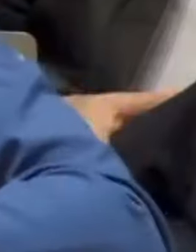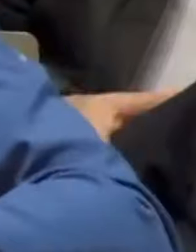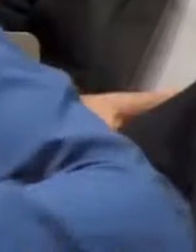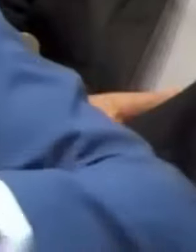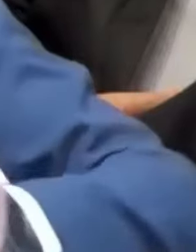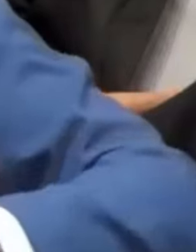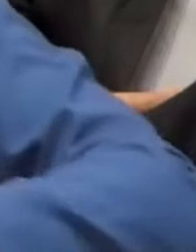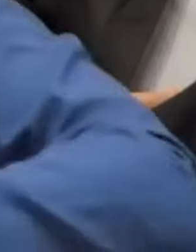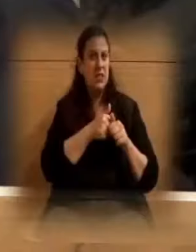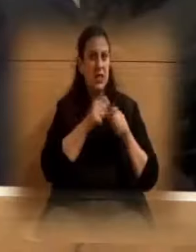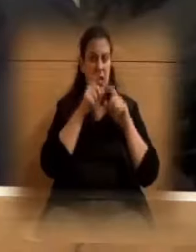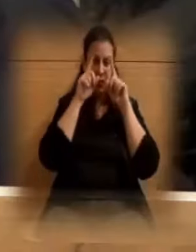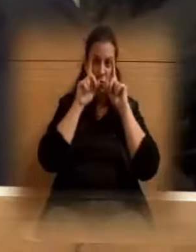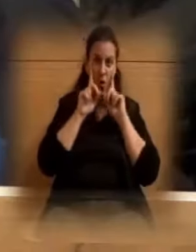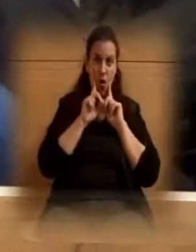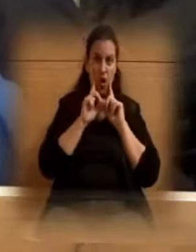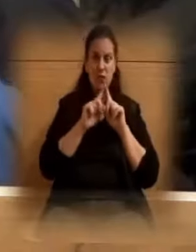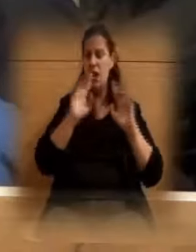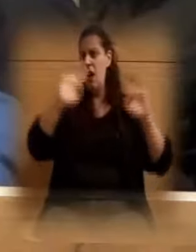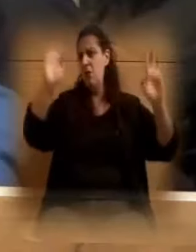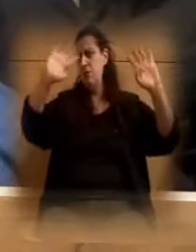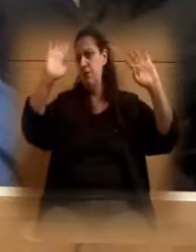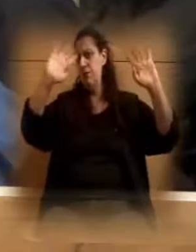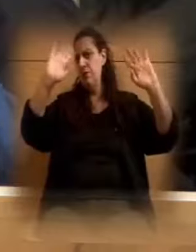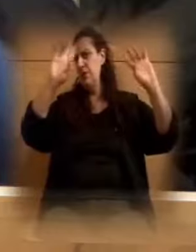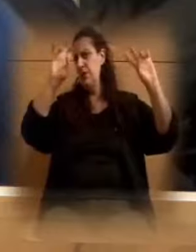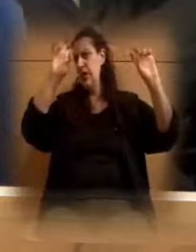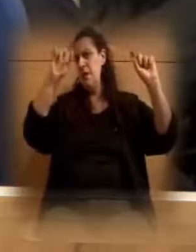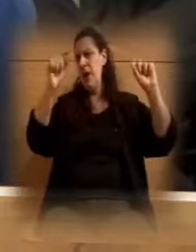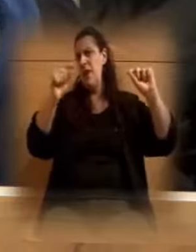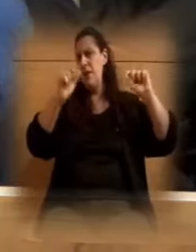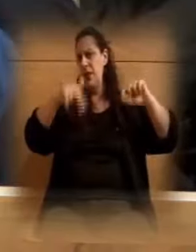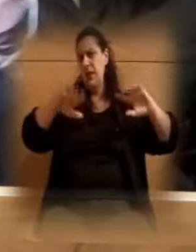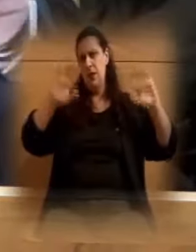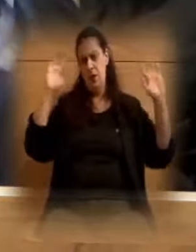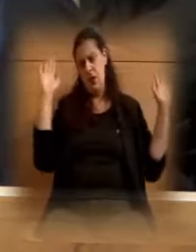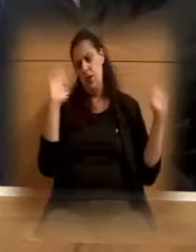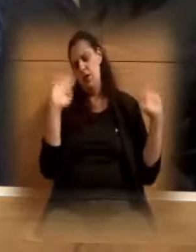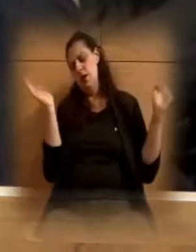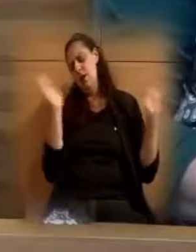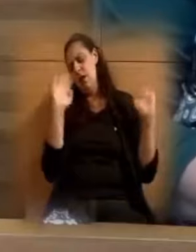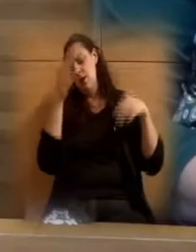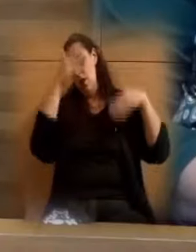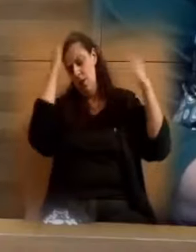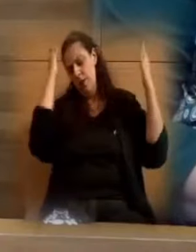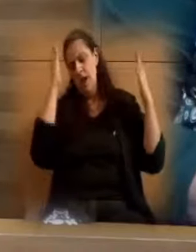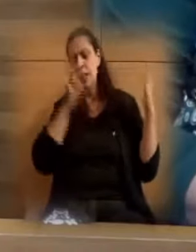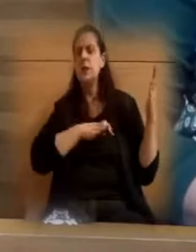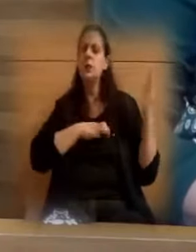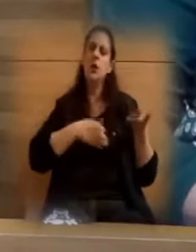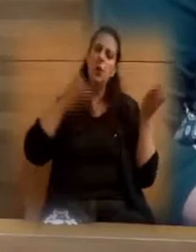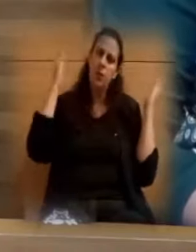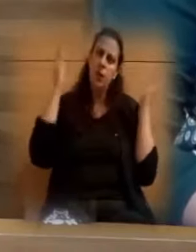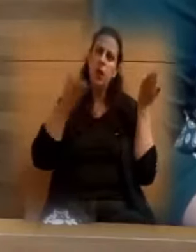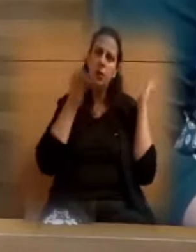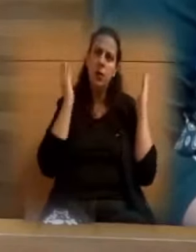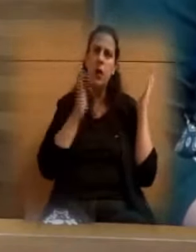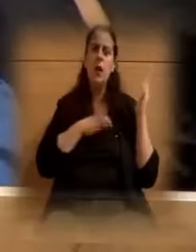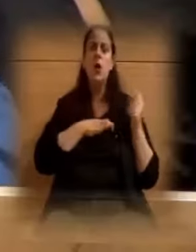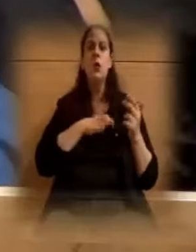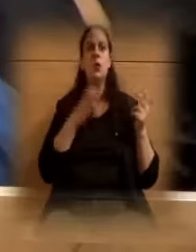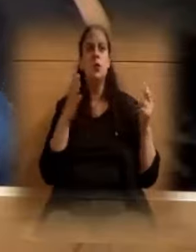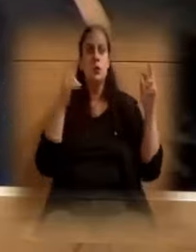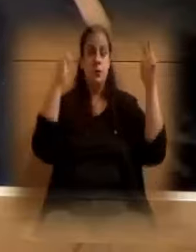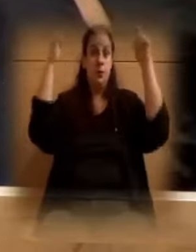perseguir monjas Pero bueno no es la cuestión del debate quiere decir No claro claro es que usted Claro pero bueno que que